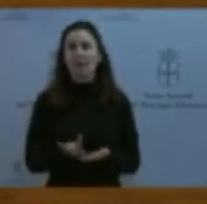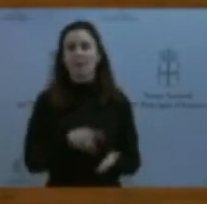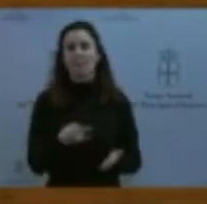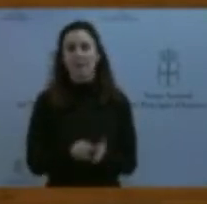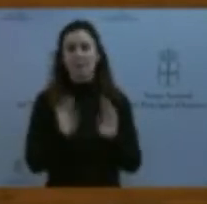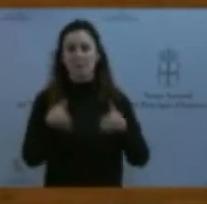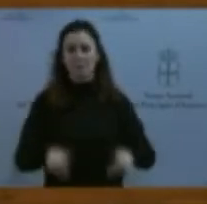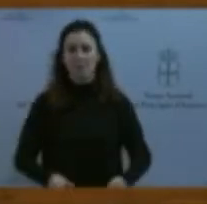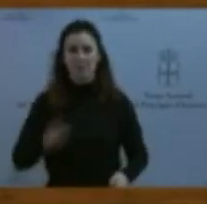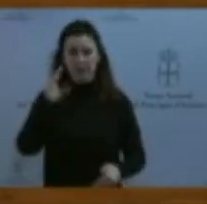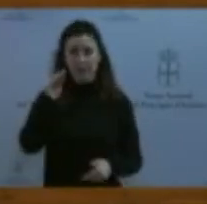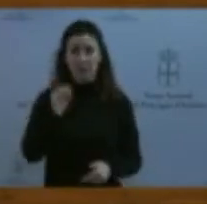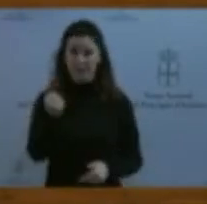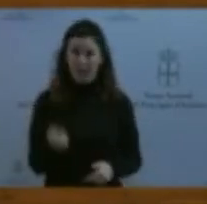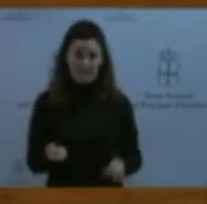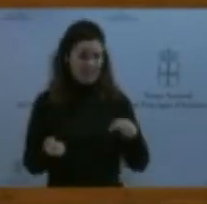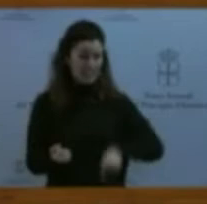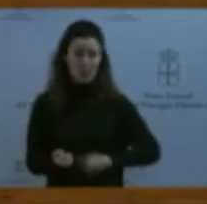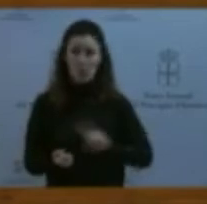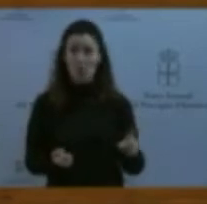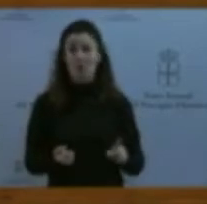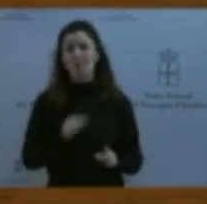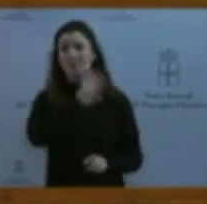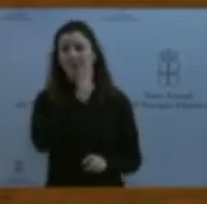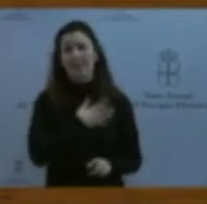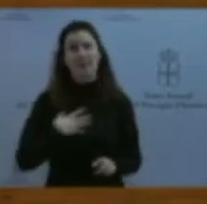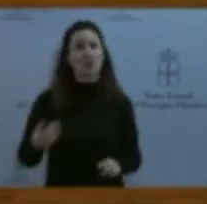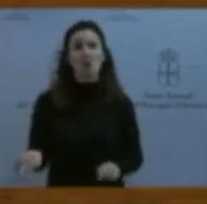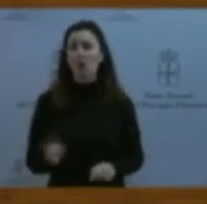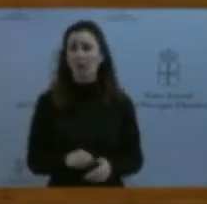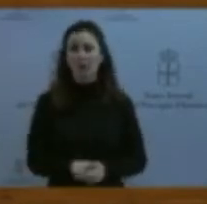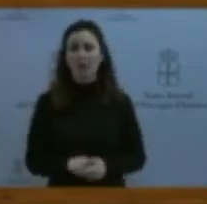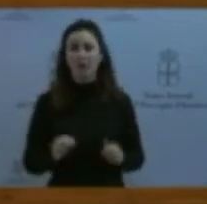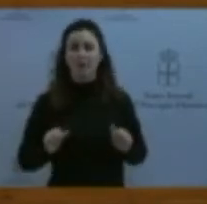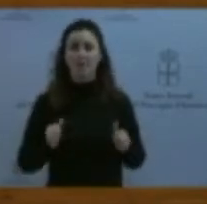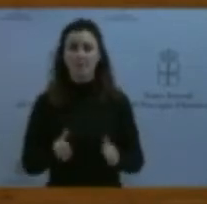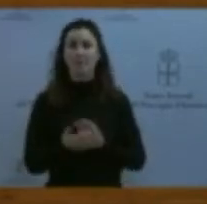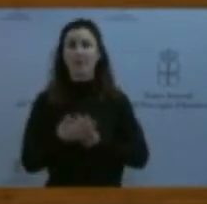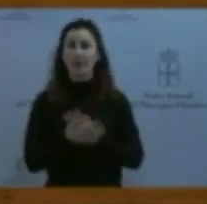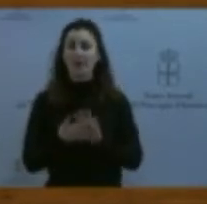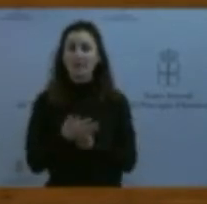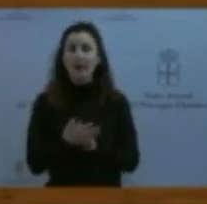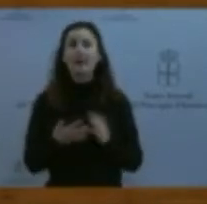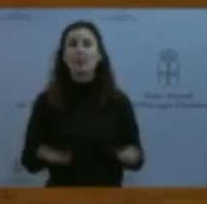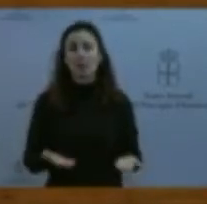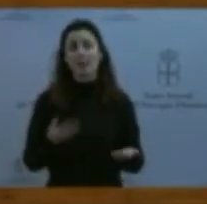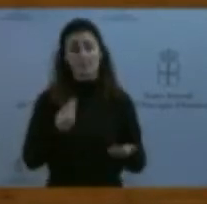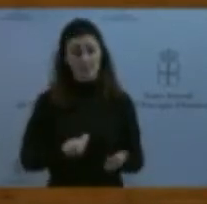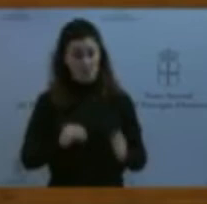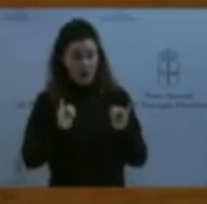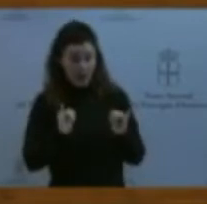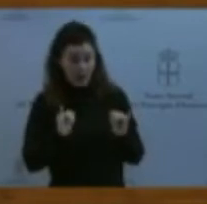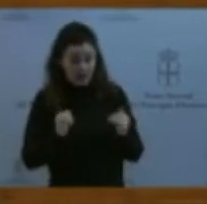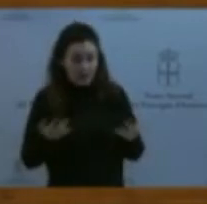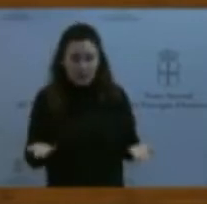la voluntad. Igual tenemos que empezar por hablar de cómo retenemos lo que tenemos, que ustedes no quieren hacerlo, antes de hablar